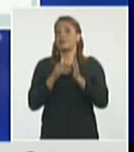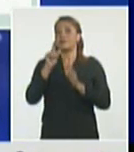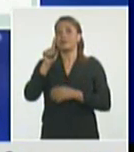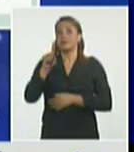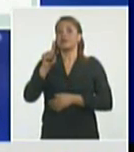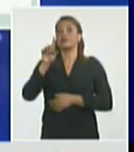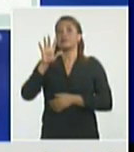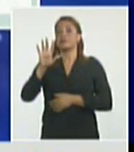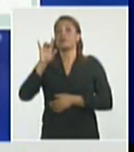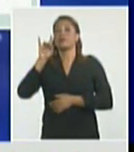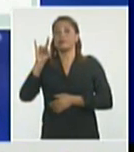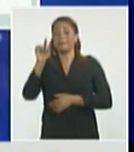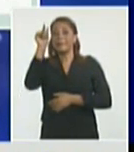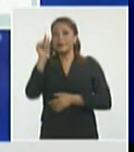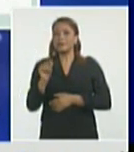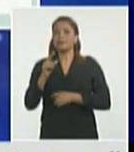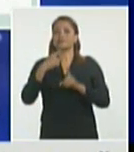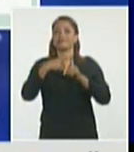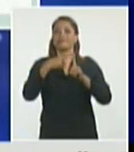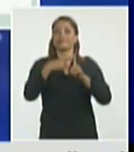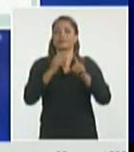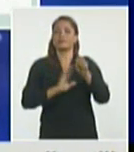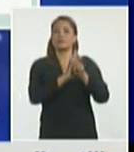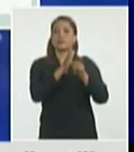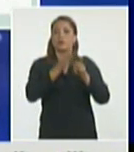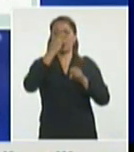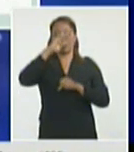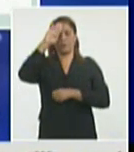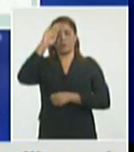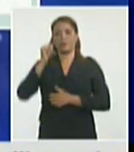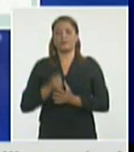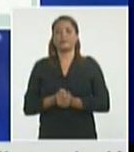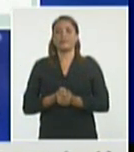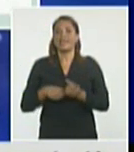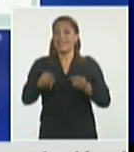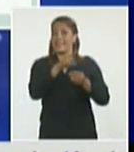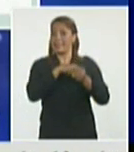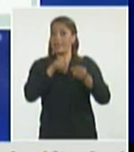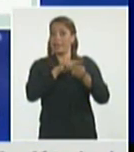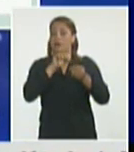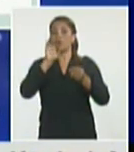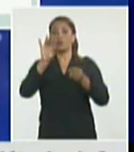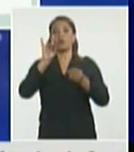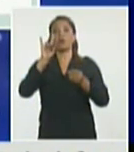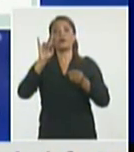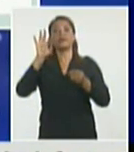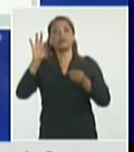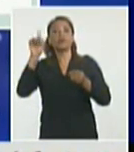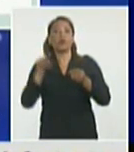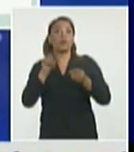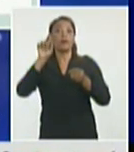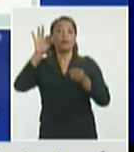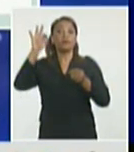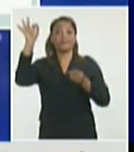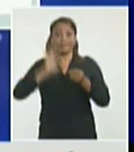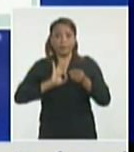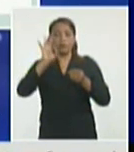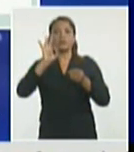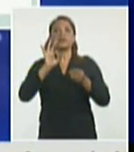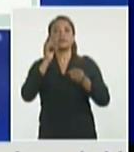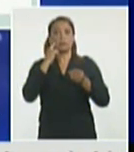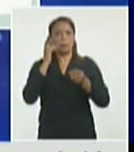81.159 pacientes diagnosticados en Cuba. Y de ellos, el 98,8%, también lo tienen